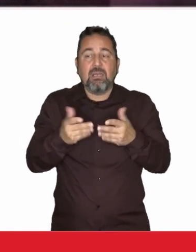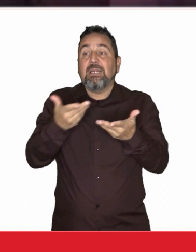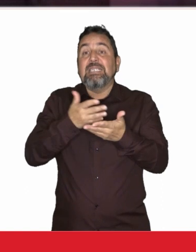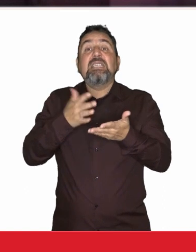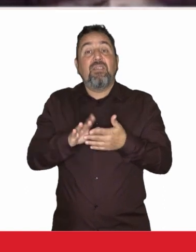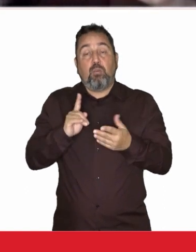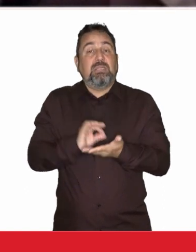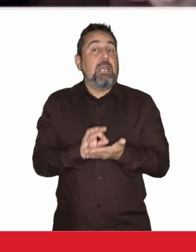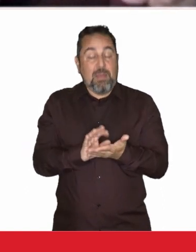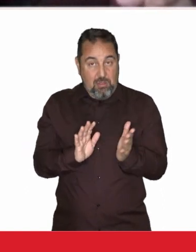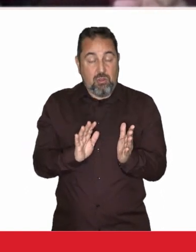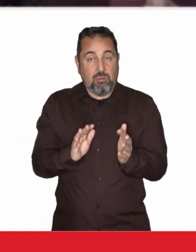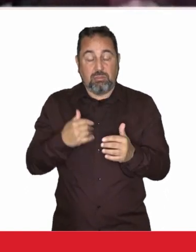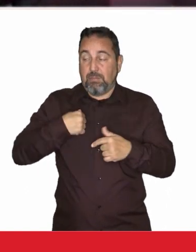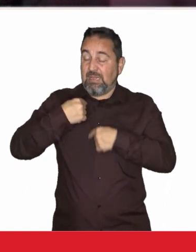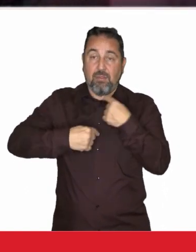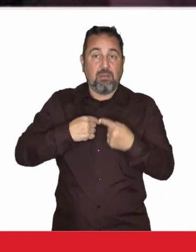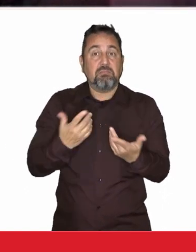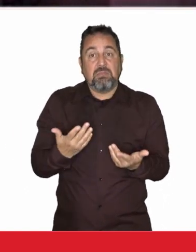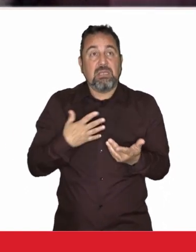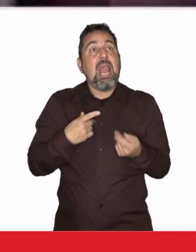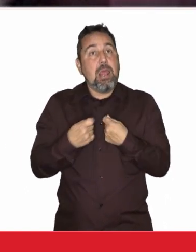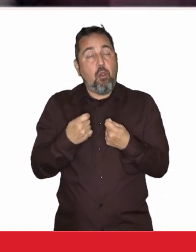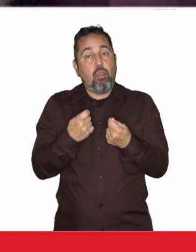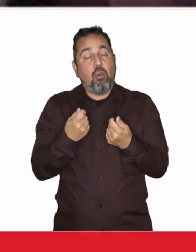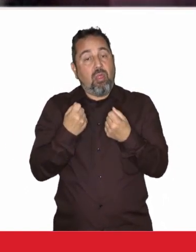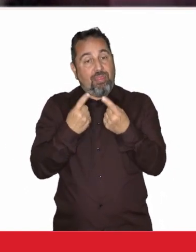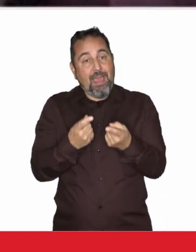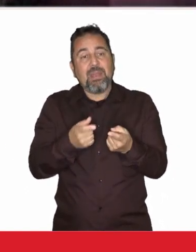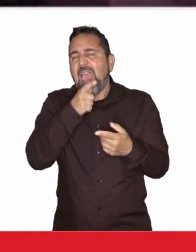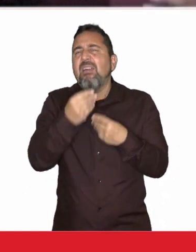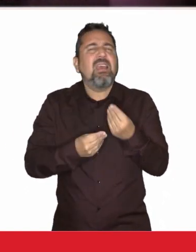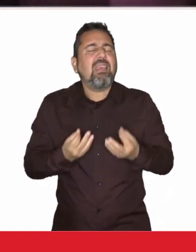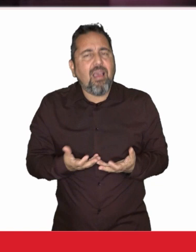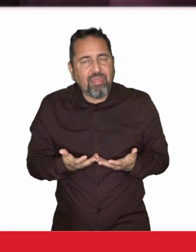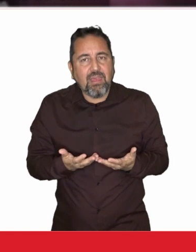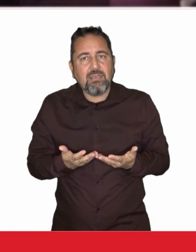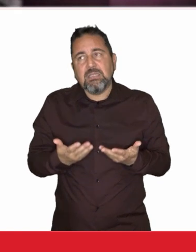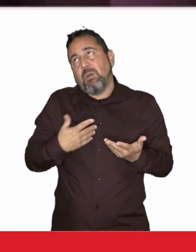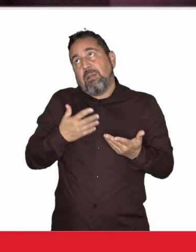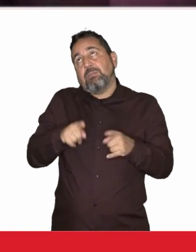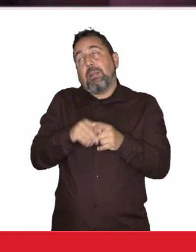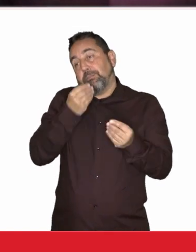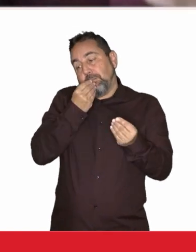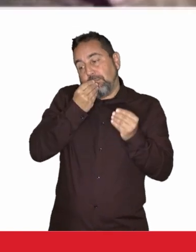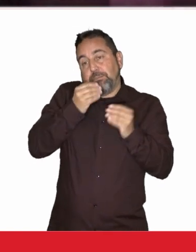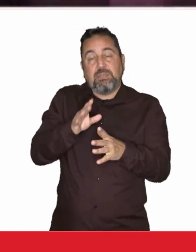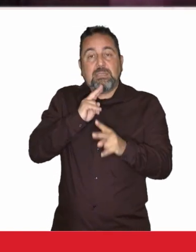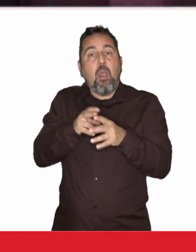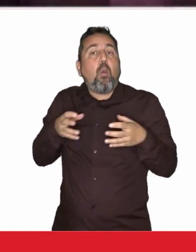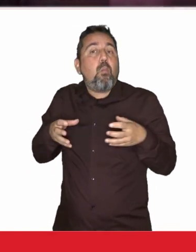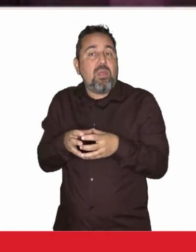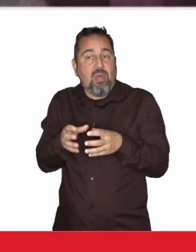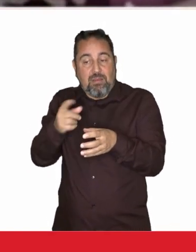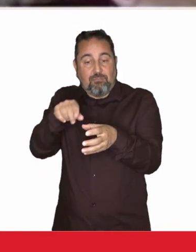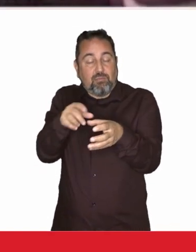manera. Entonces es un servicio que tradicionalmente prestaba el negocio, lo que ha hecho ahora es delegarlo, por así decir, en las